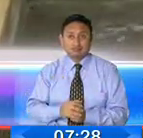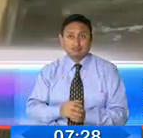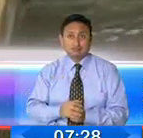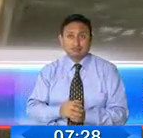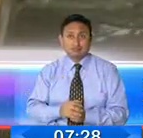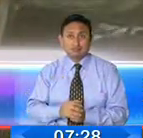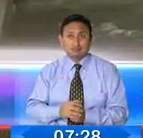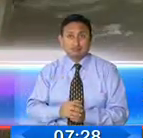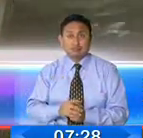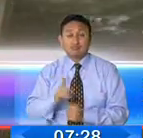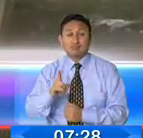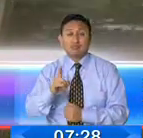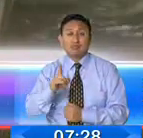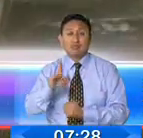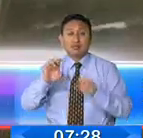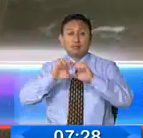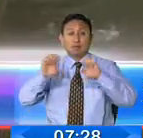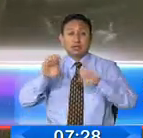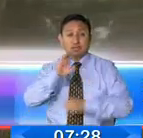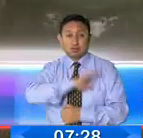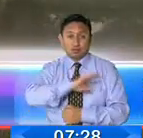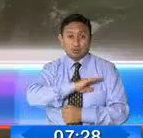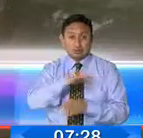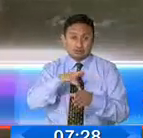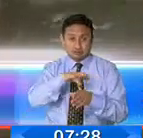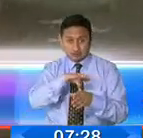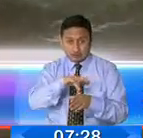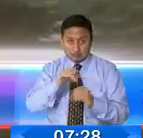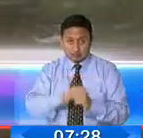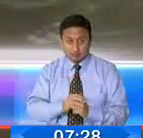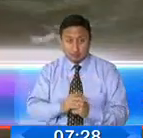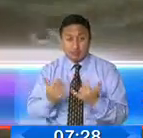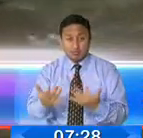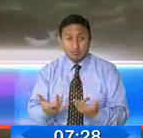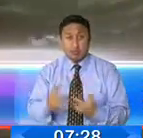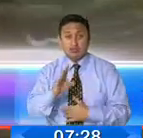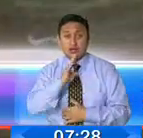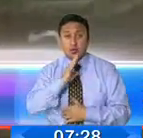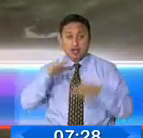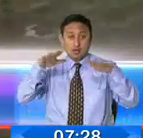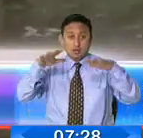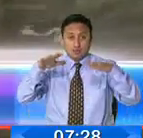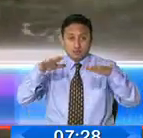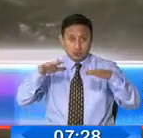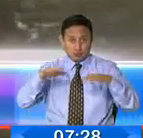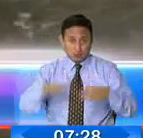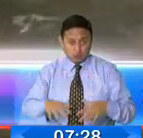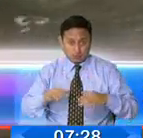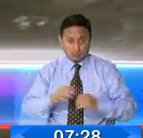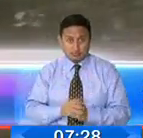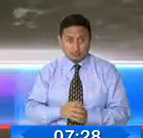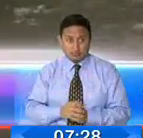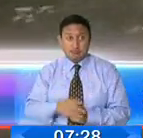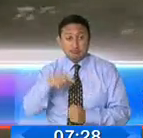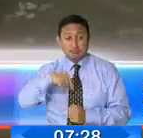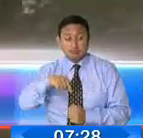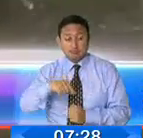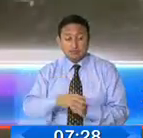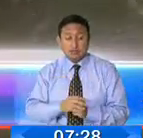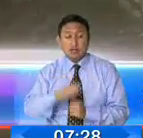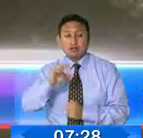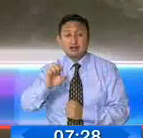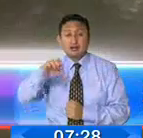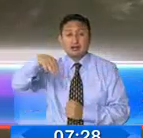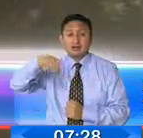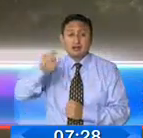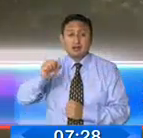estamos ya esperando que baje el nivel del agua para con M-Seguridad